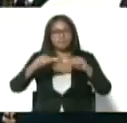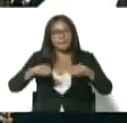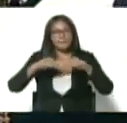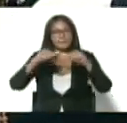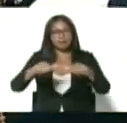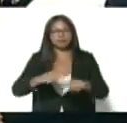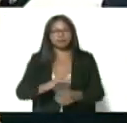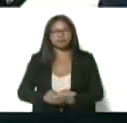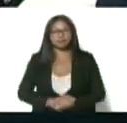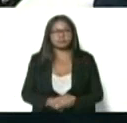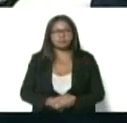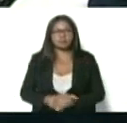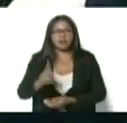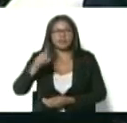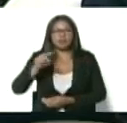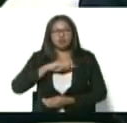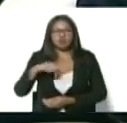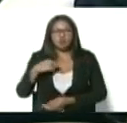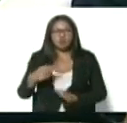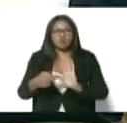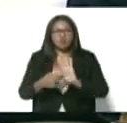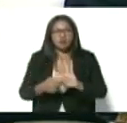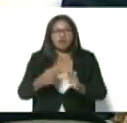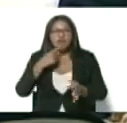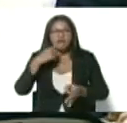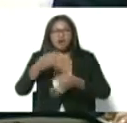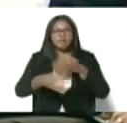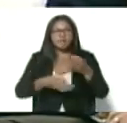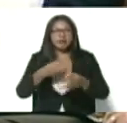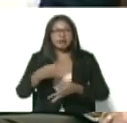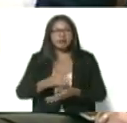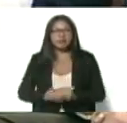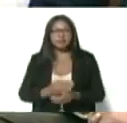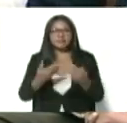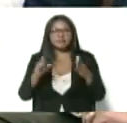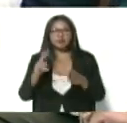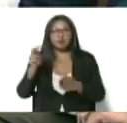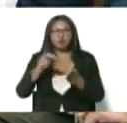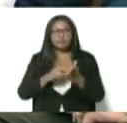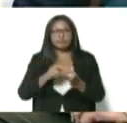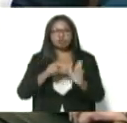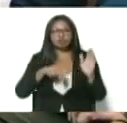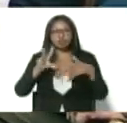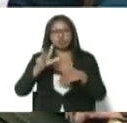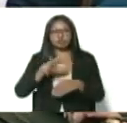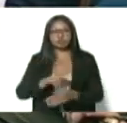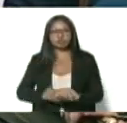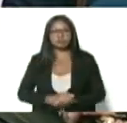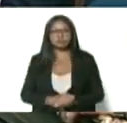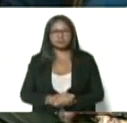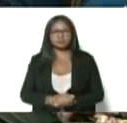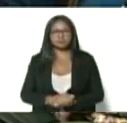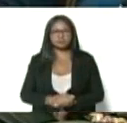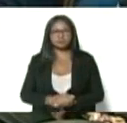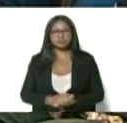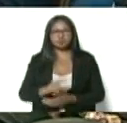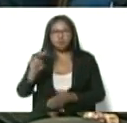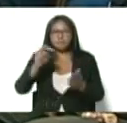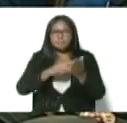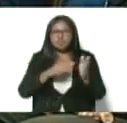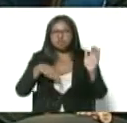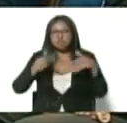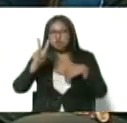también tenemos que hablar de la ley que permitió en el año 2012 2012